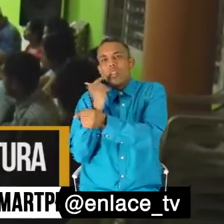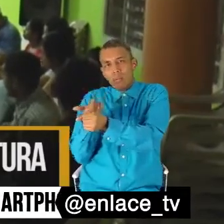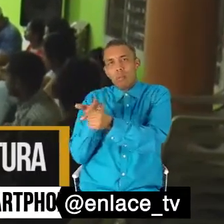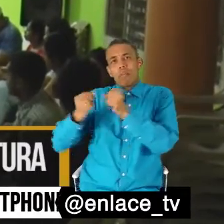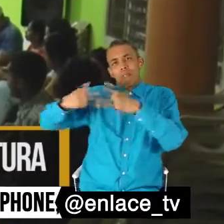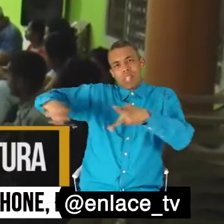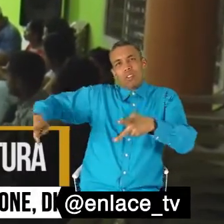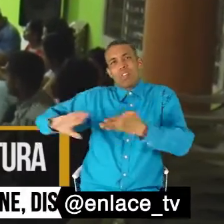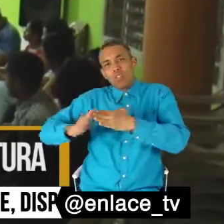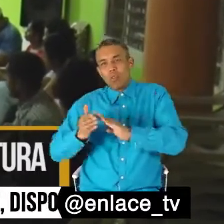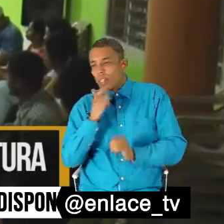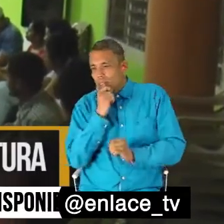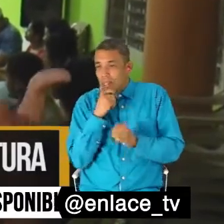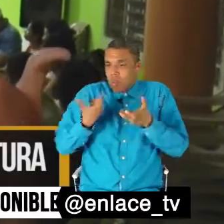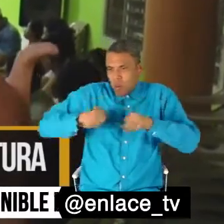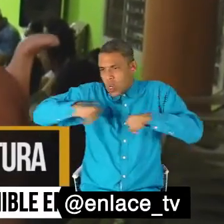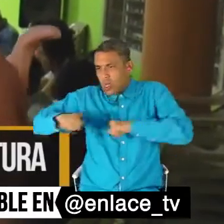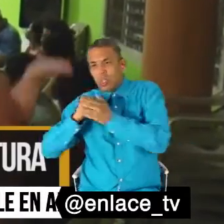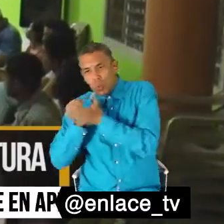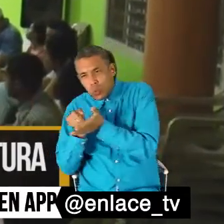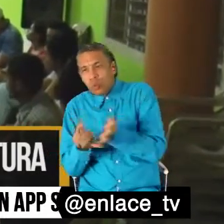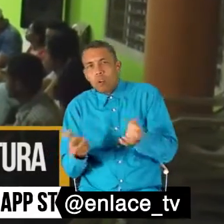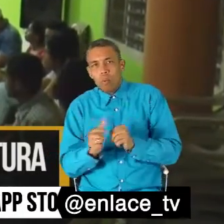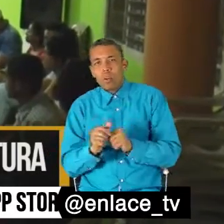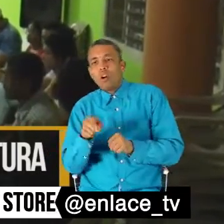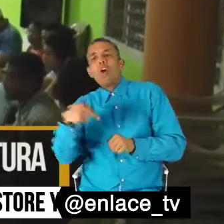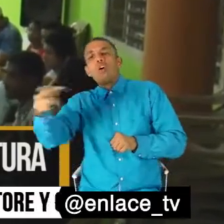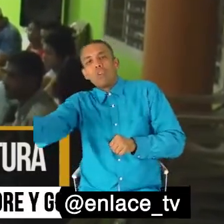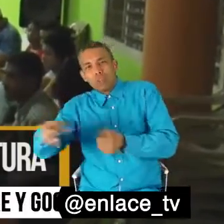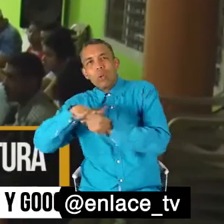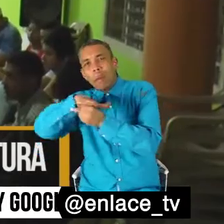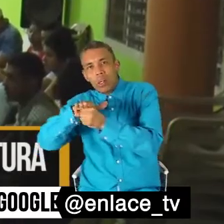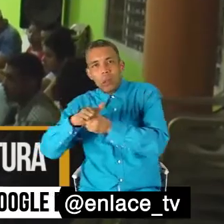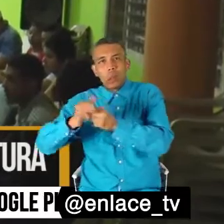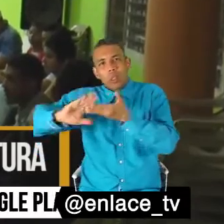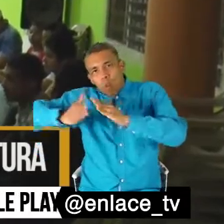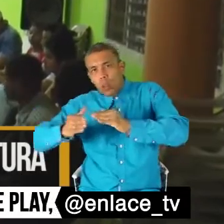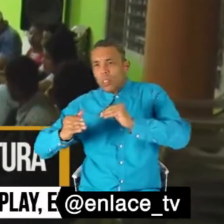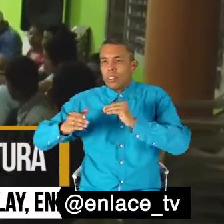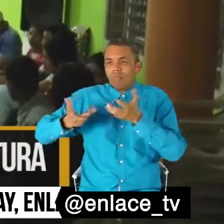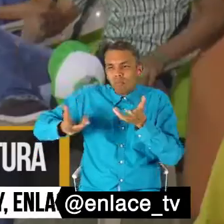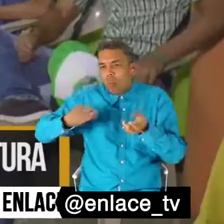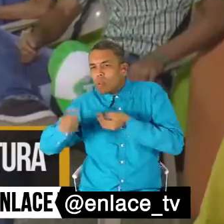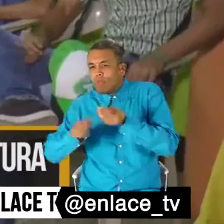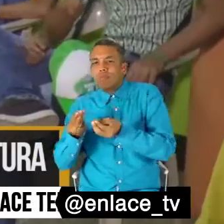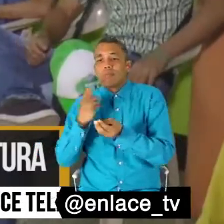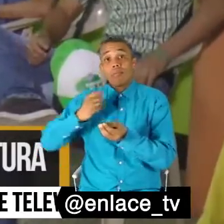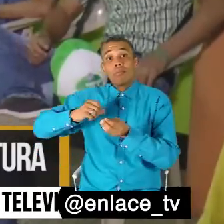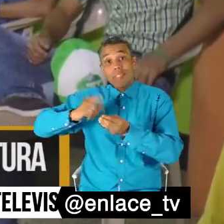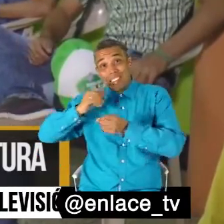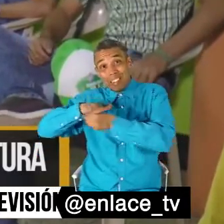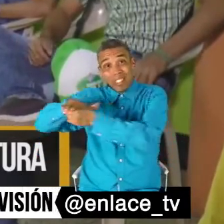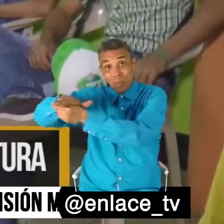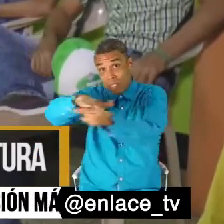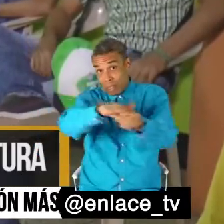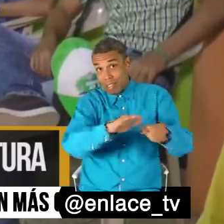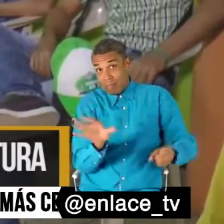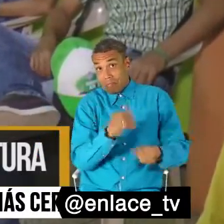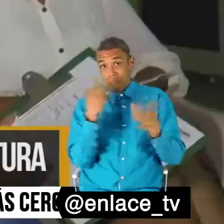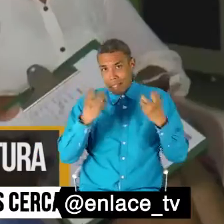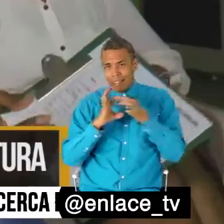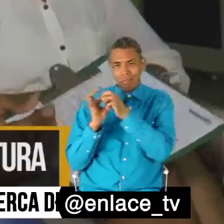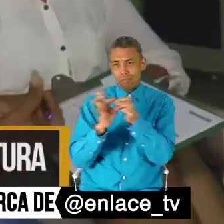momentos de elecciones de consejos municipales de juventud y de nuevo espacio, sobre todo en el ámbito cultural. Barranca Bermeja Joven pretende desde